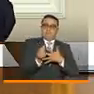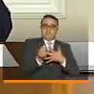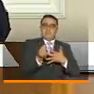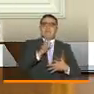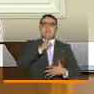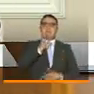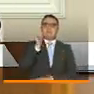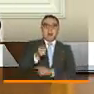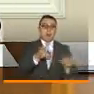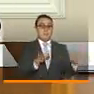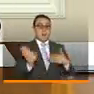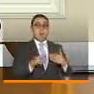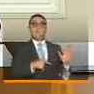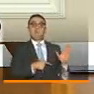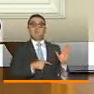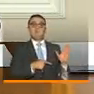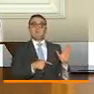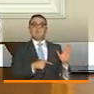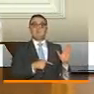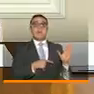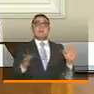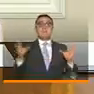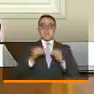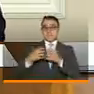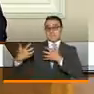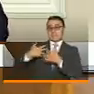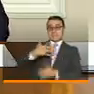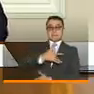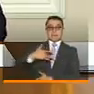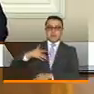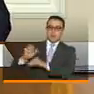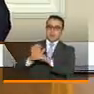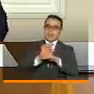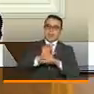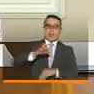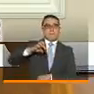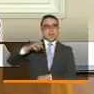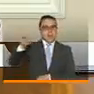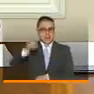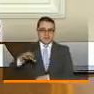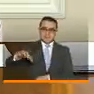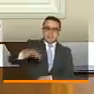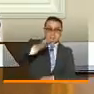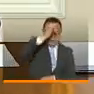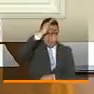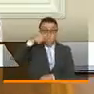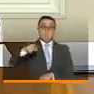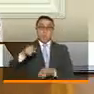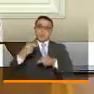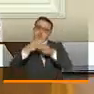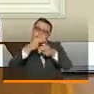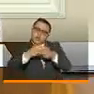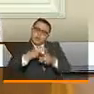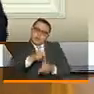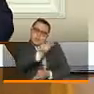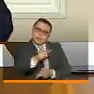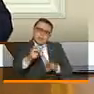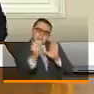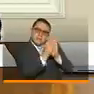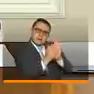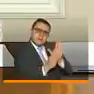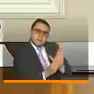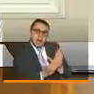Está el plan y, por supuesto, también el sistema de salud, las EPS y IPS, tienen las bases de datos. También les recomendamos a los ciudadanos,